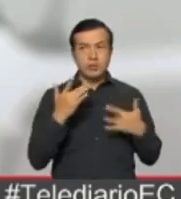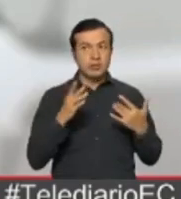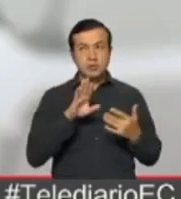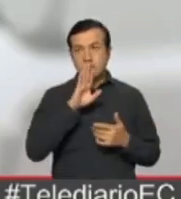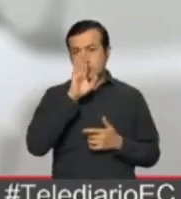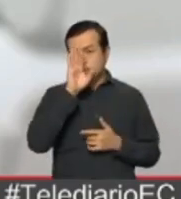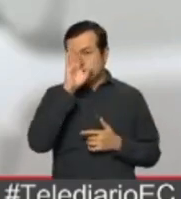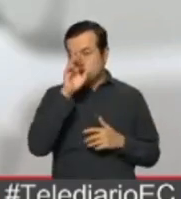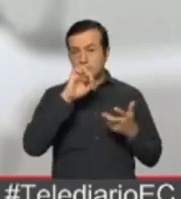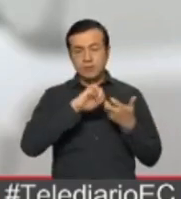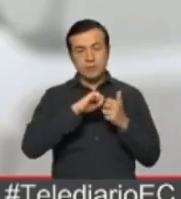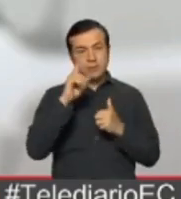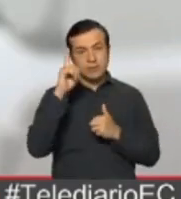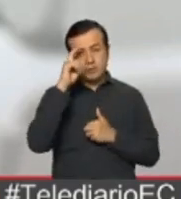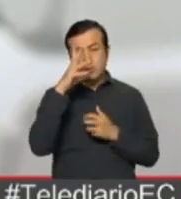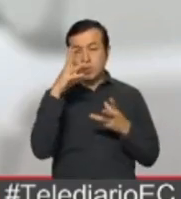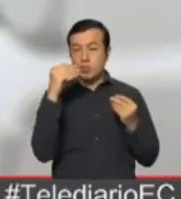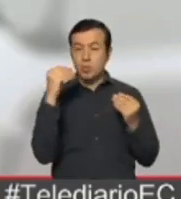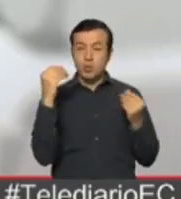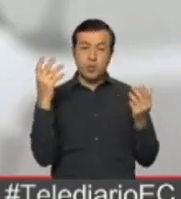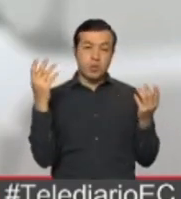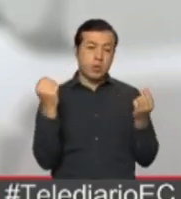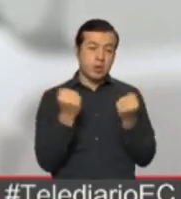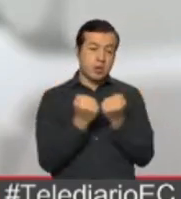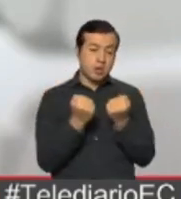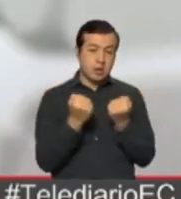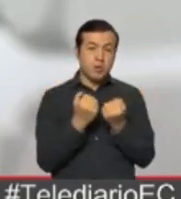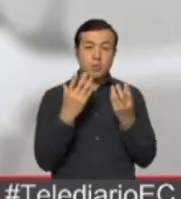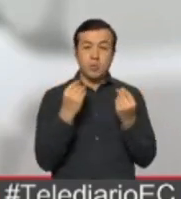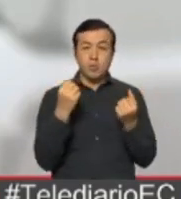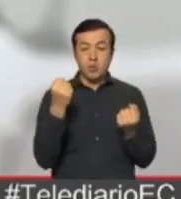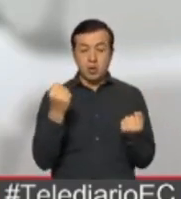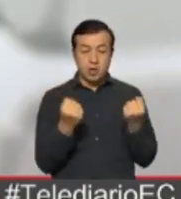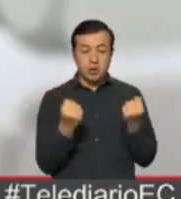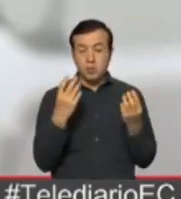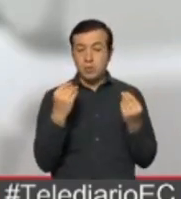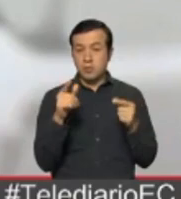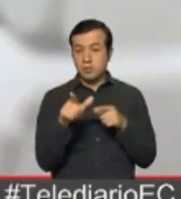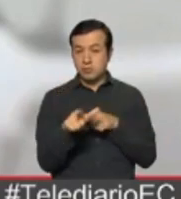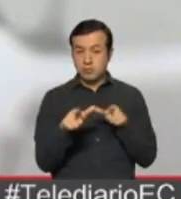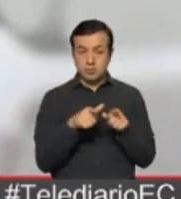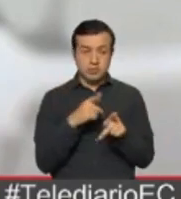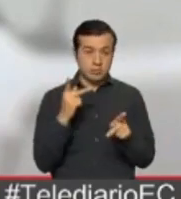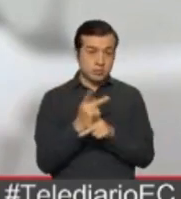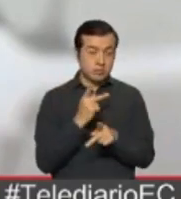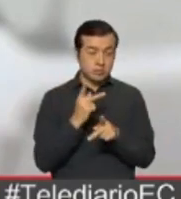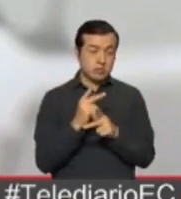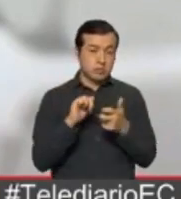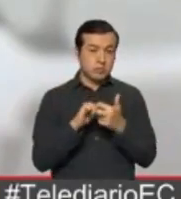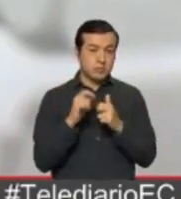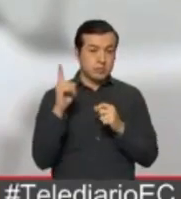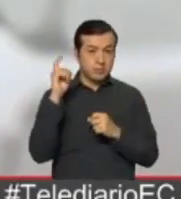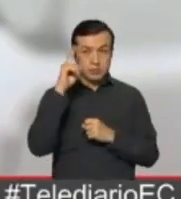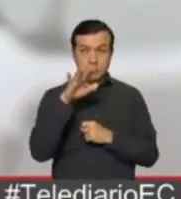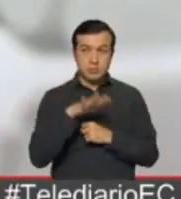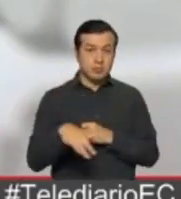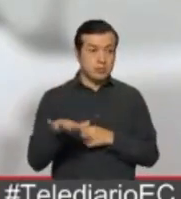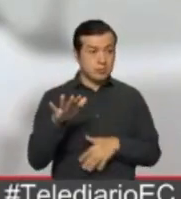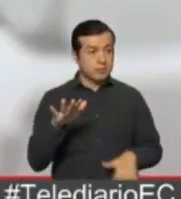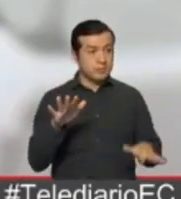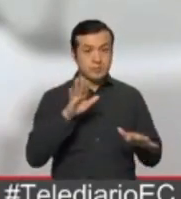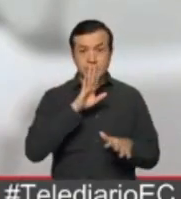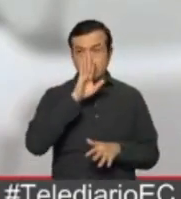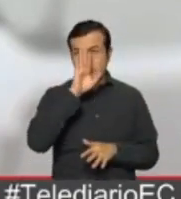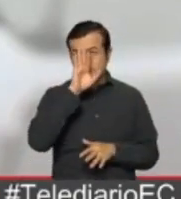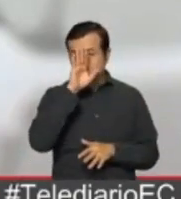instante la situación de saturación que tiene cualquiera de los accesos hacia la ciudad de quito y casi casi acá a cualquier hora entonces